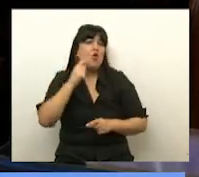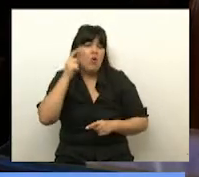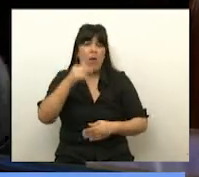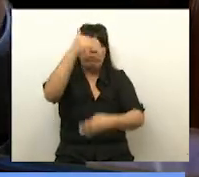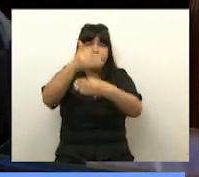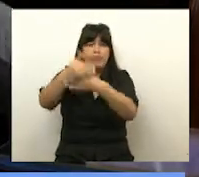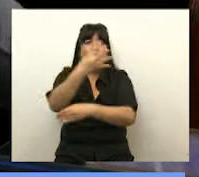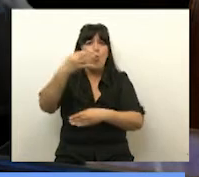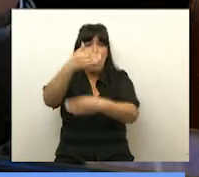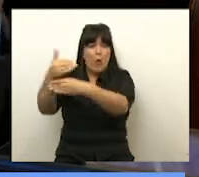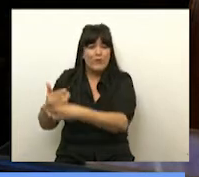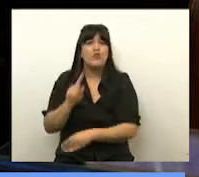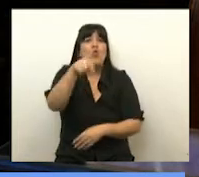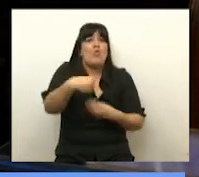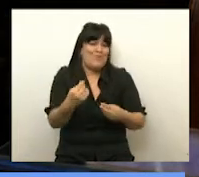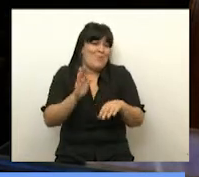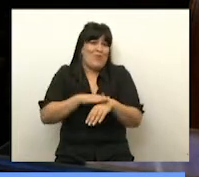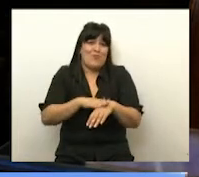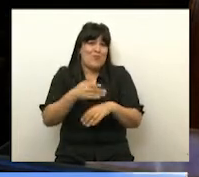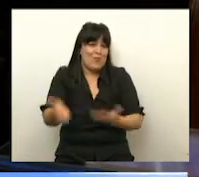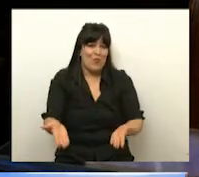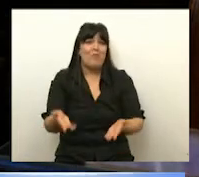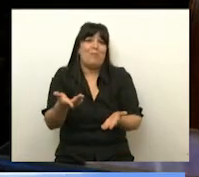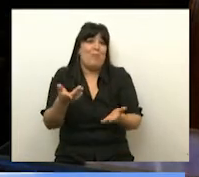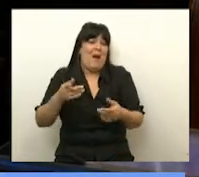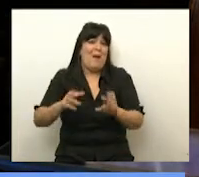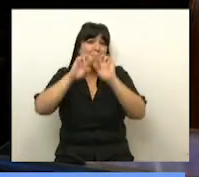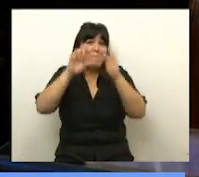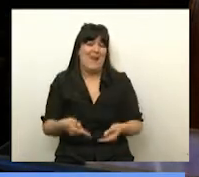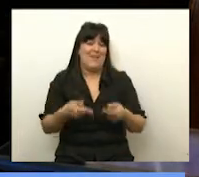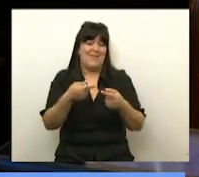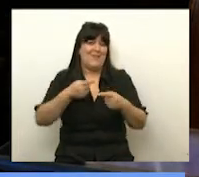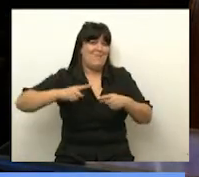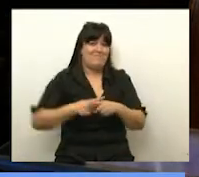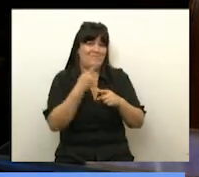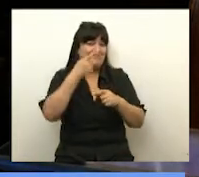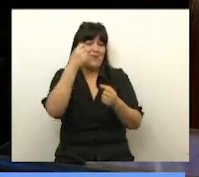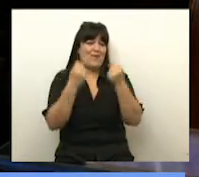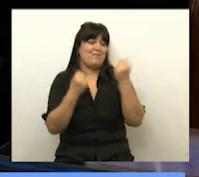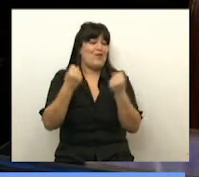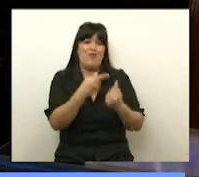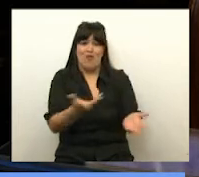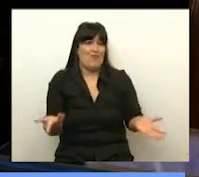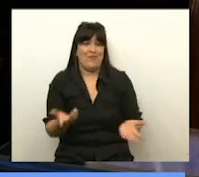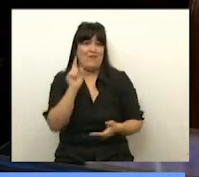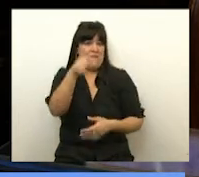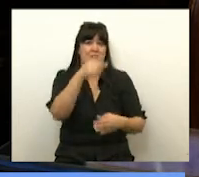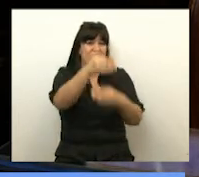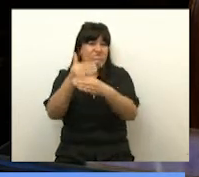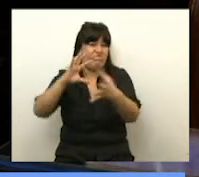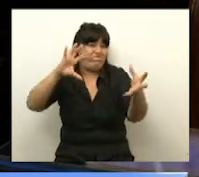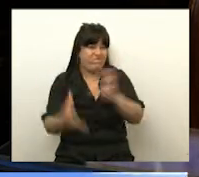estamos hablando de los efectos devastadores que tienen estas políticas que hoy estamos analizando y estamos debatiendo. No